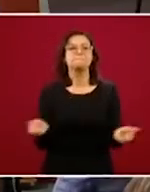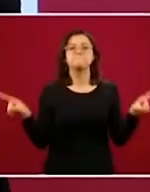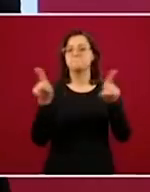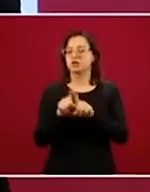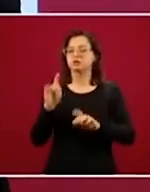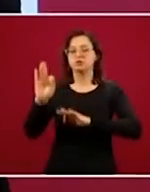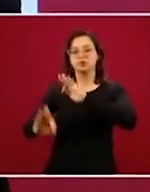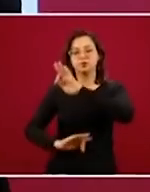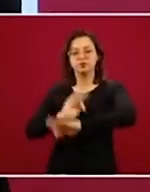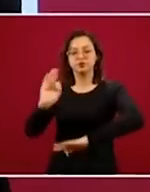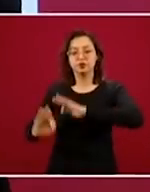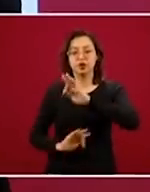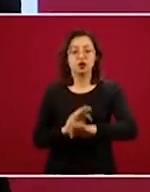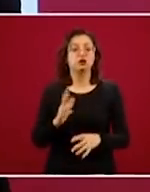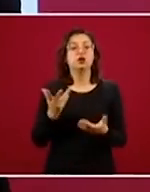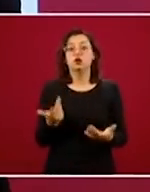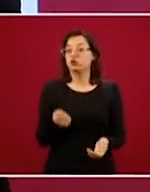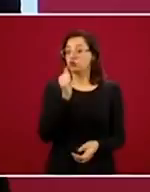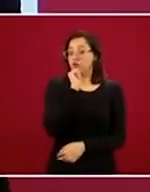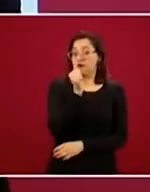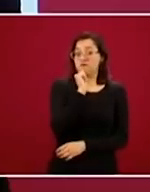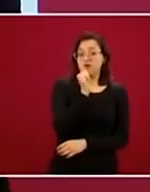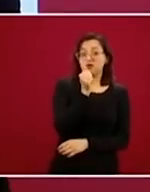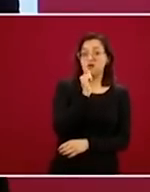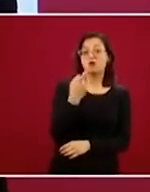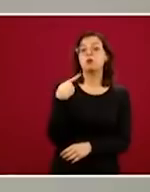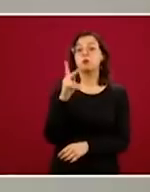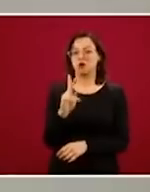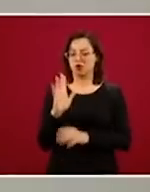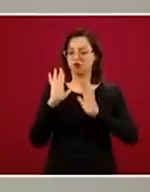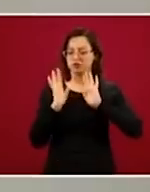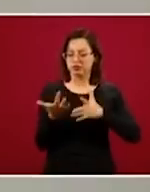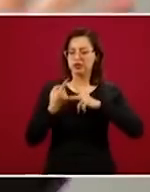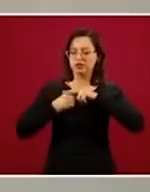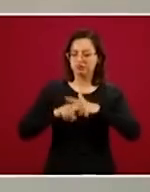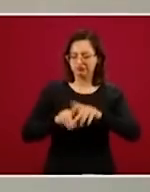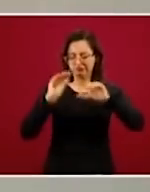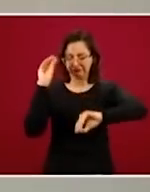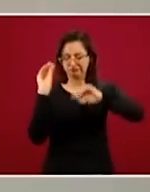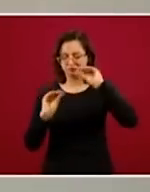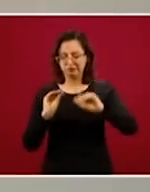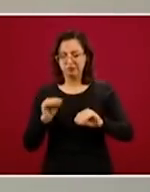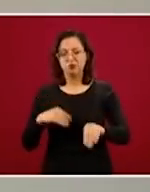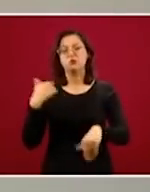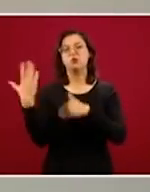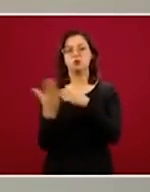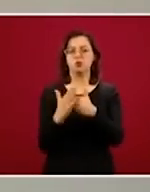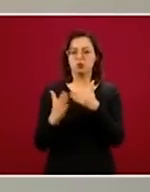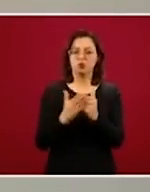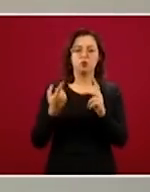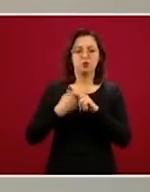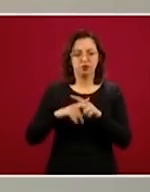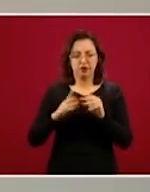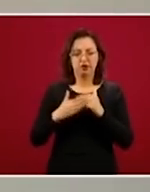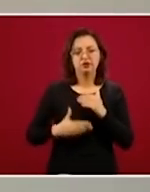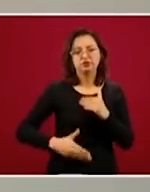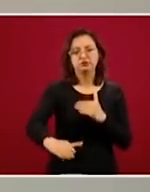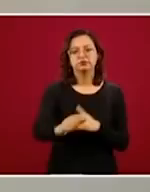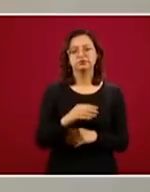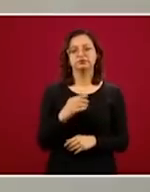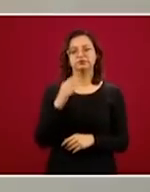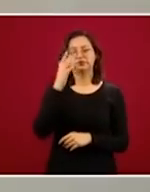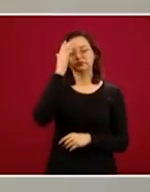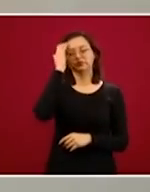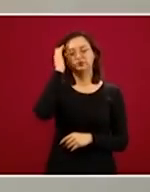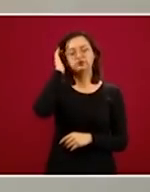ya en este momento pero lo estamos construyendo y en próxima fecha les informaremos cuando esto entre en funcionamiento pero la idea es a